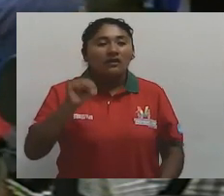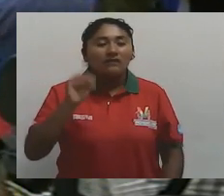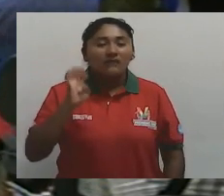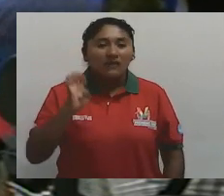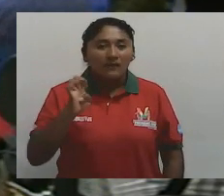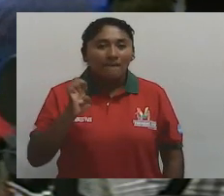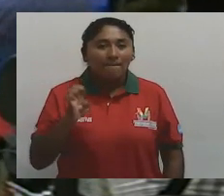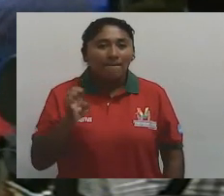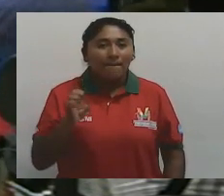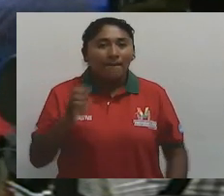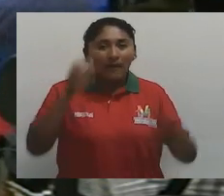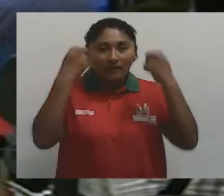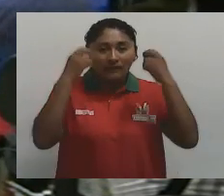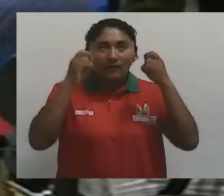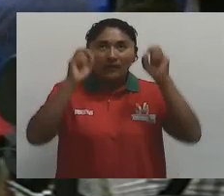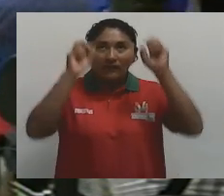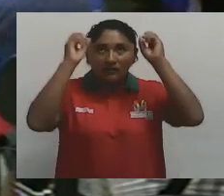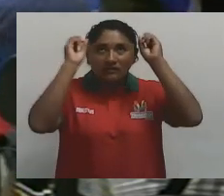de voleibol.